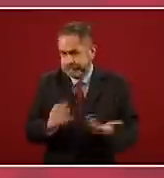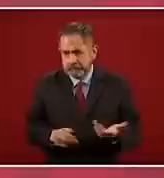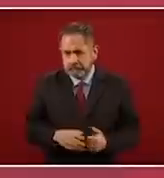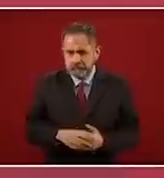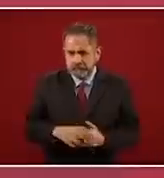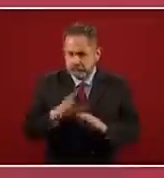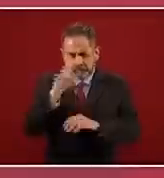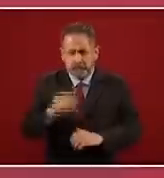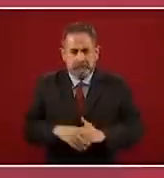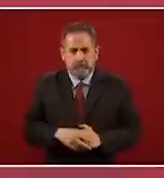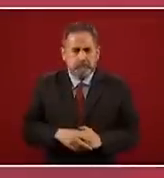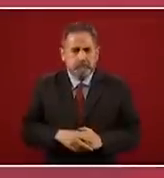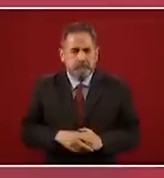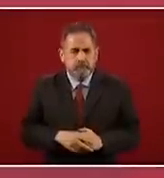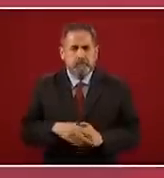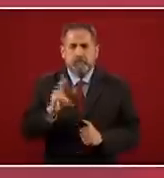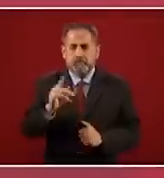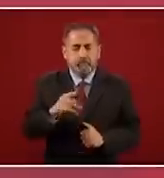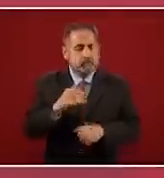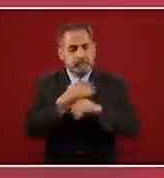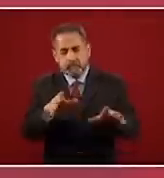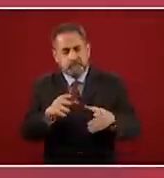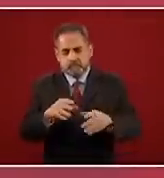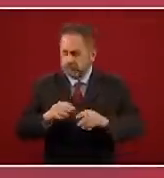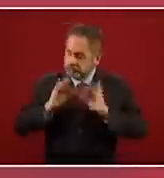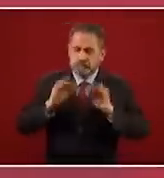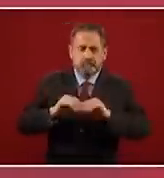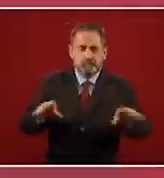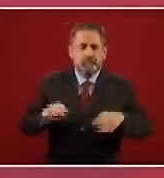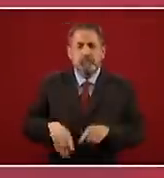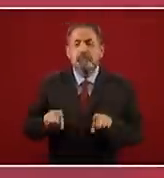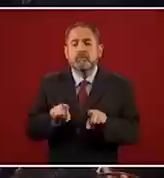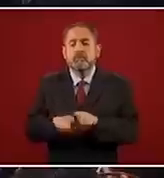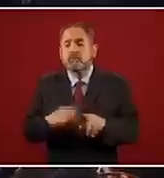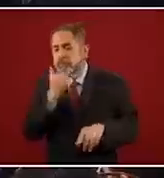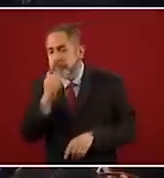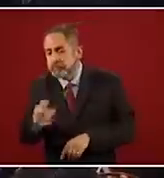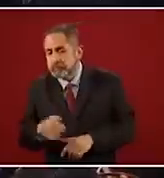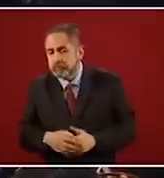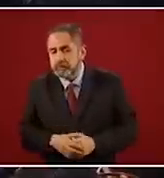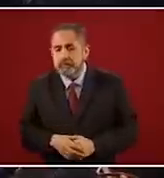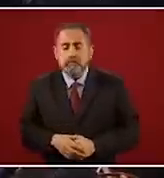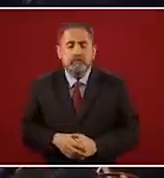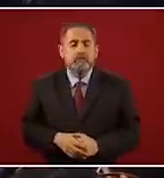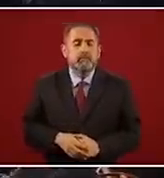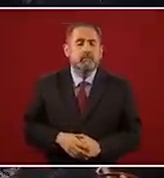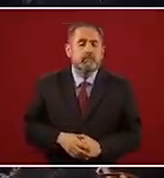para nada. O sea, toda la información y lo mismo,